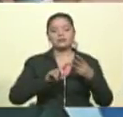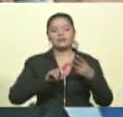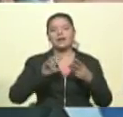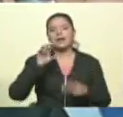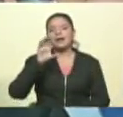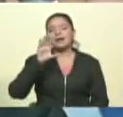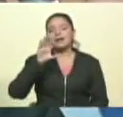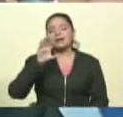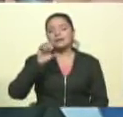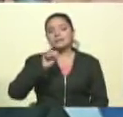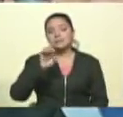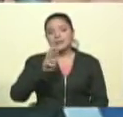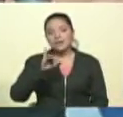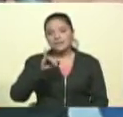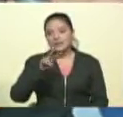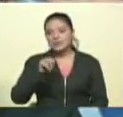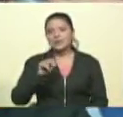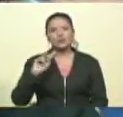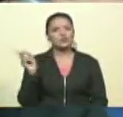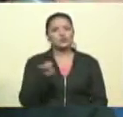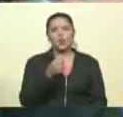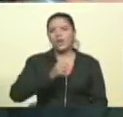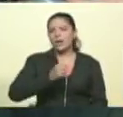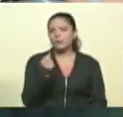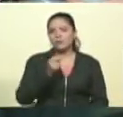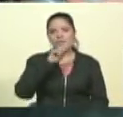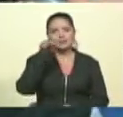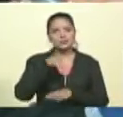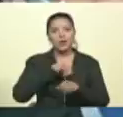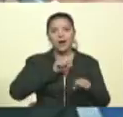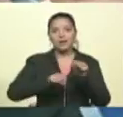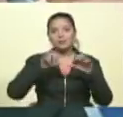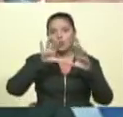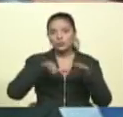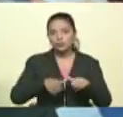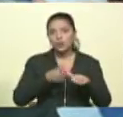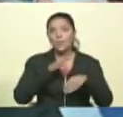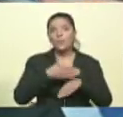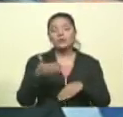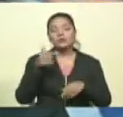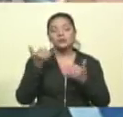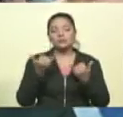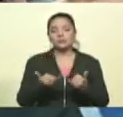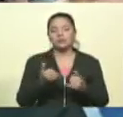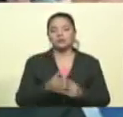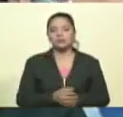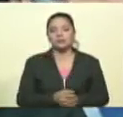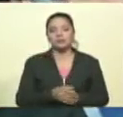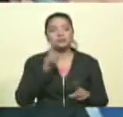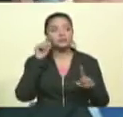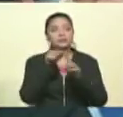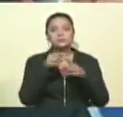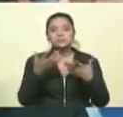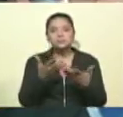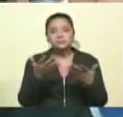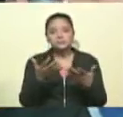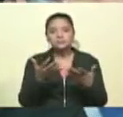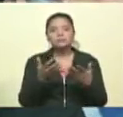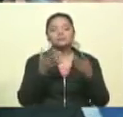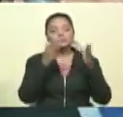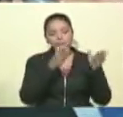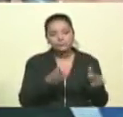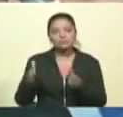CONAS, DIGESIN, Policía Nacional Anticorrupción, porque esto es una cruzada que busca adecentar y poner